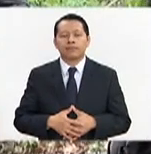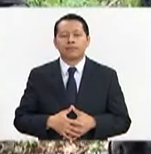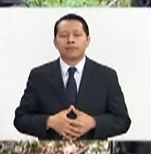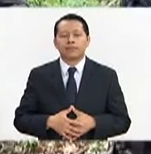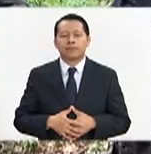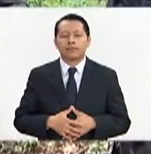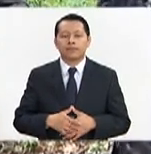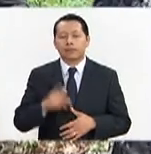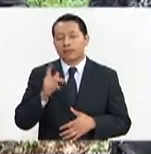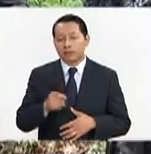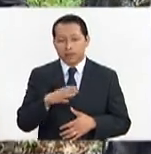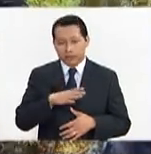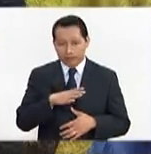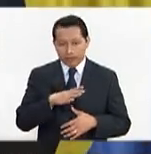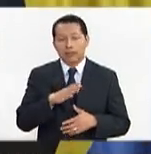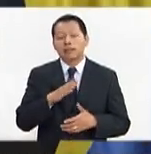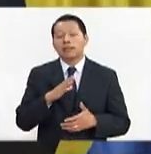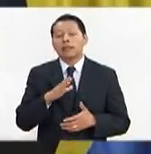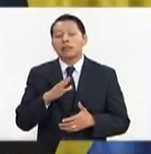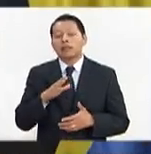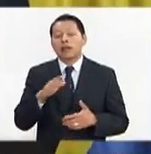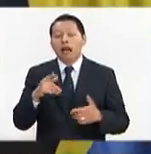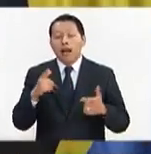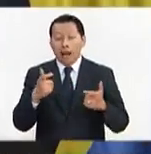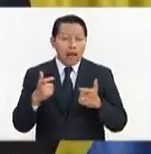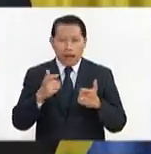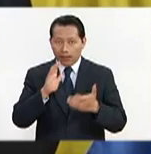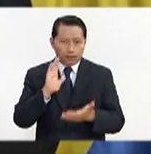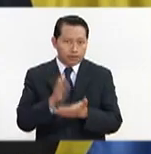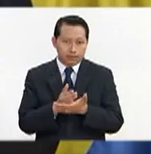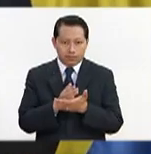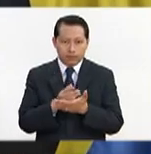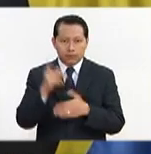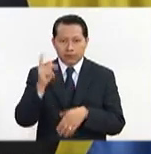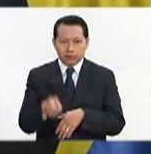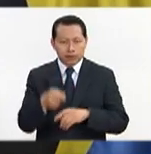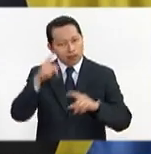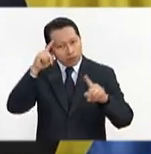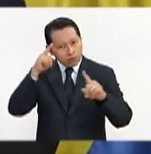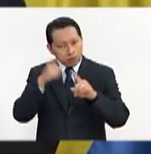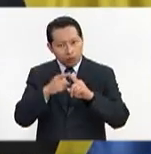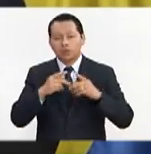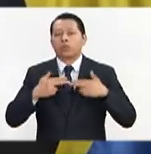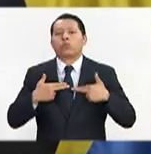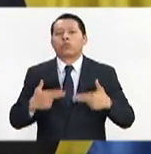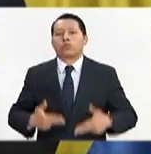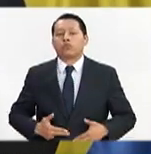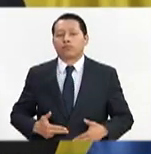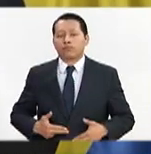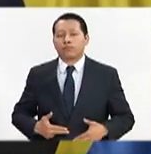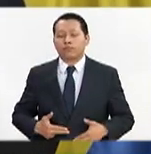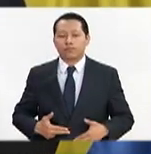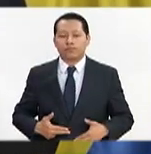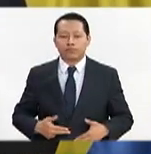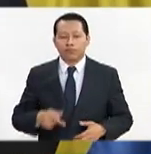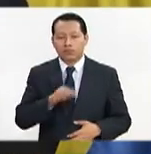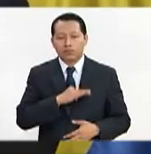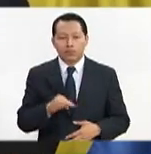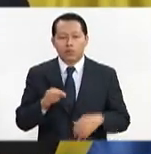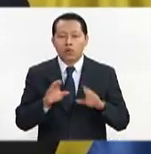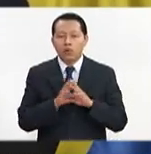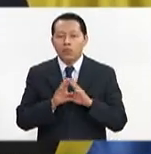Y este cese al fuego y de hostilidades se hace con un propósito humanitario para